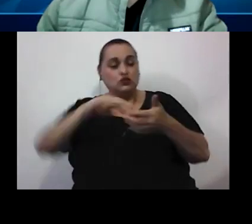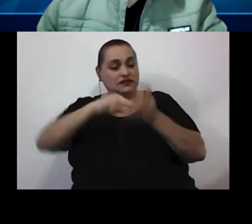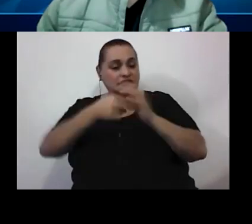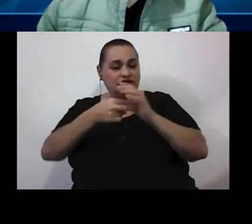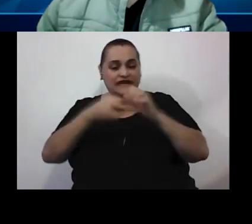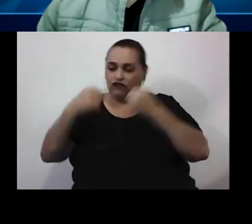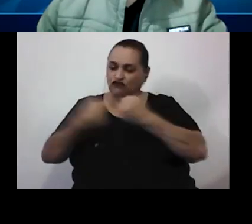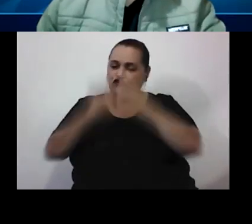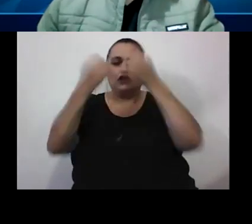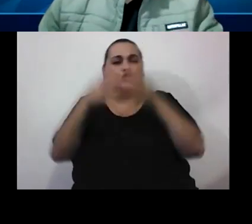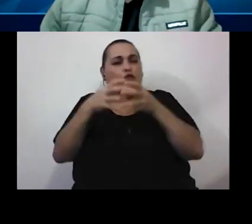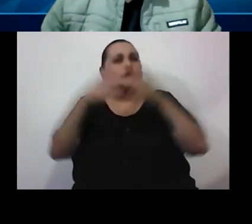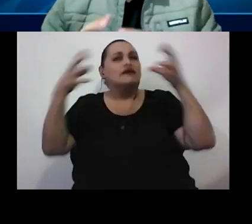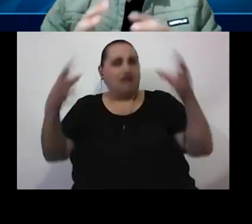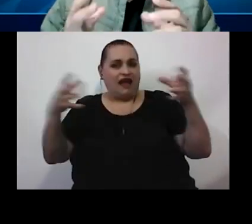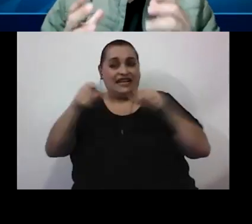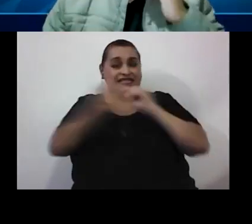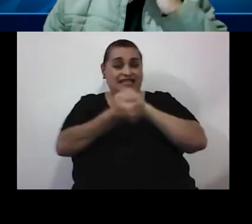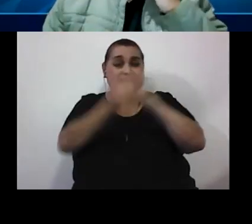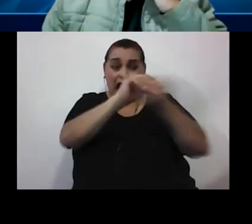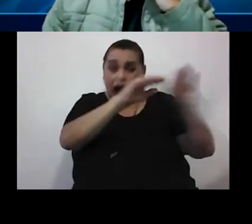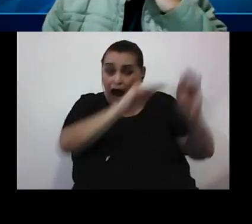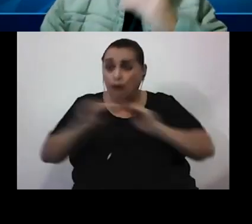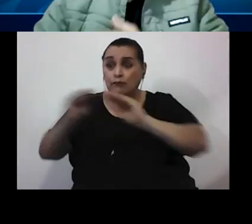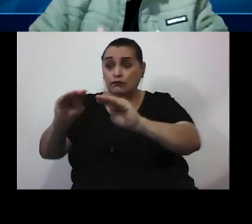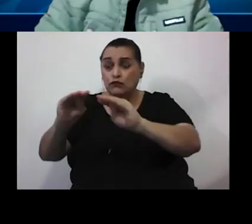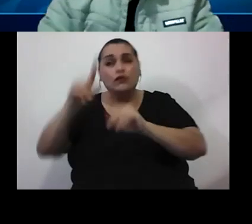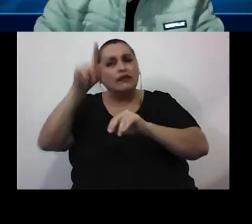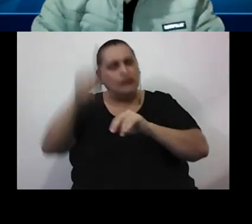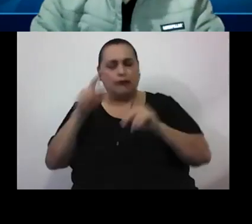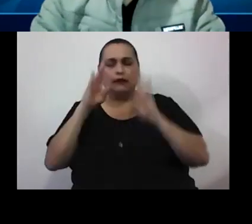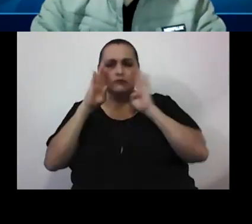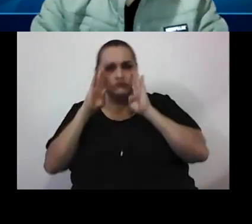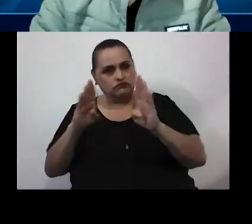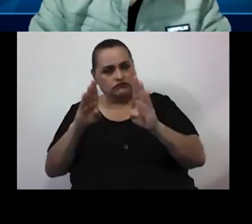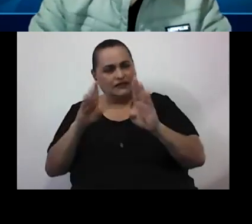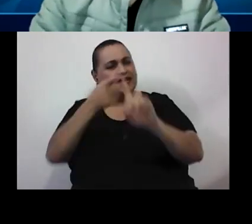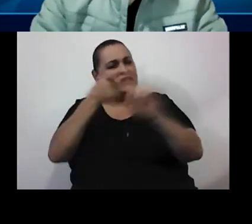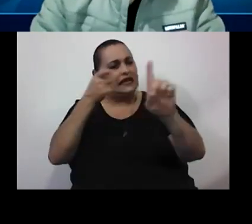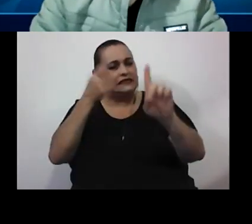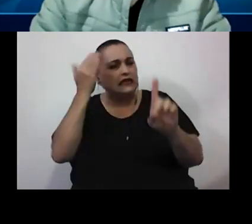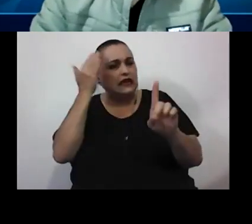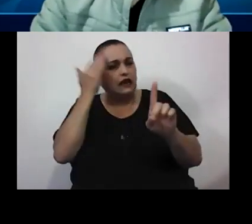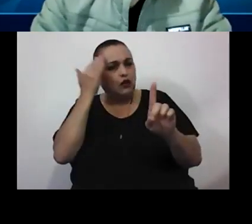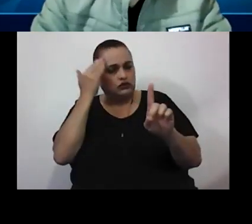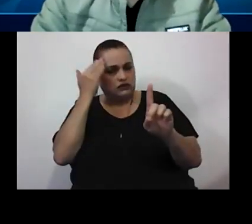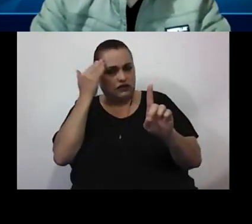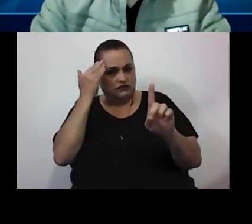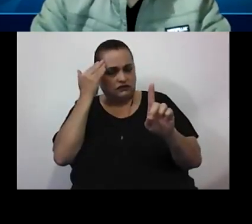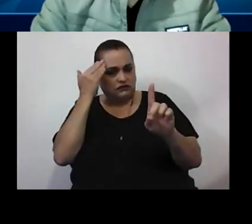Esa transición es importante tenerla desde el lugar de la conciencia y de